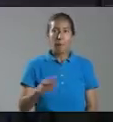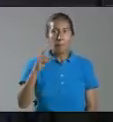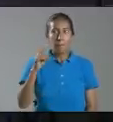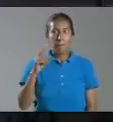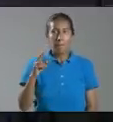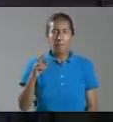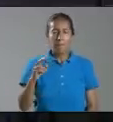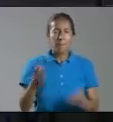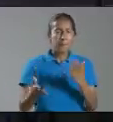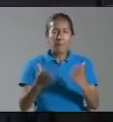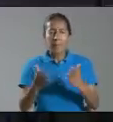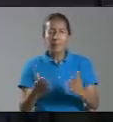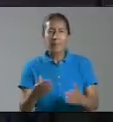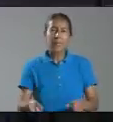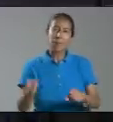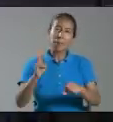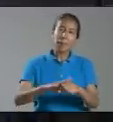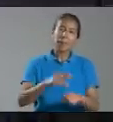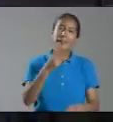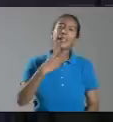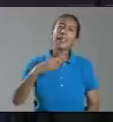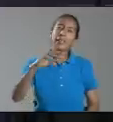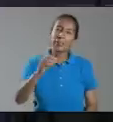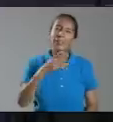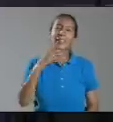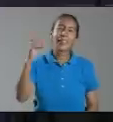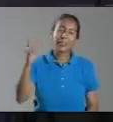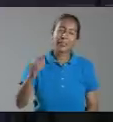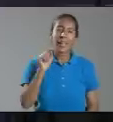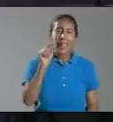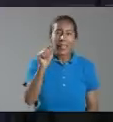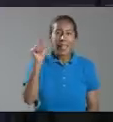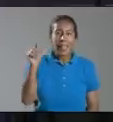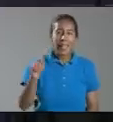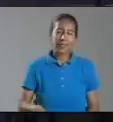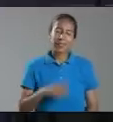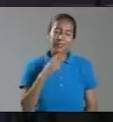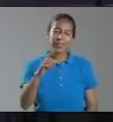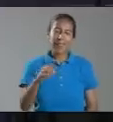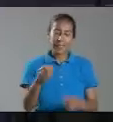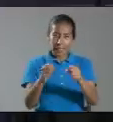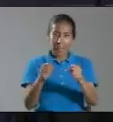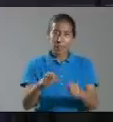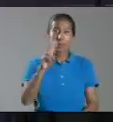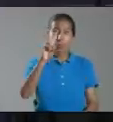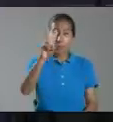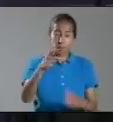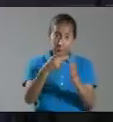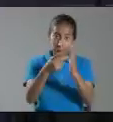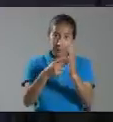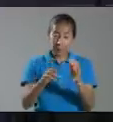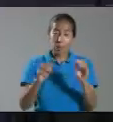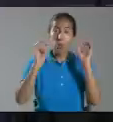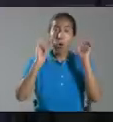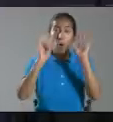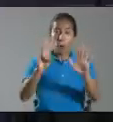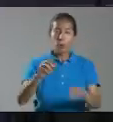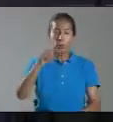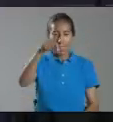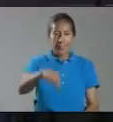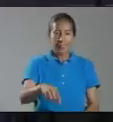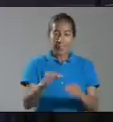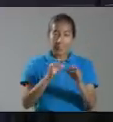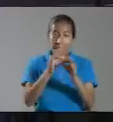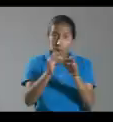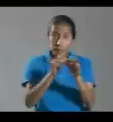Entonces viene el Señor, dice acá en Hechos 2:28. Esta es la explicación